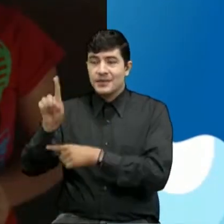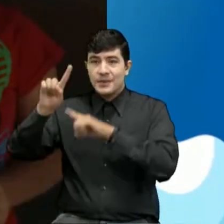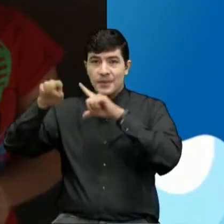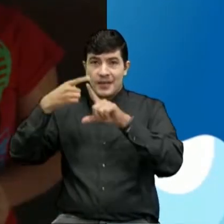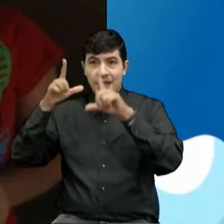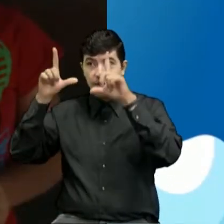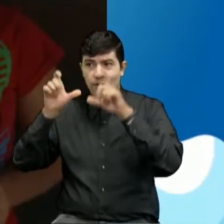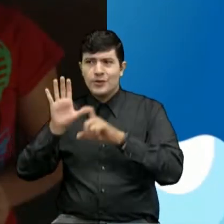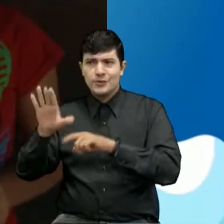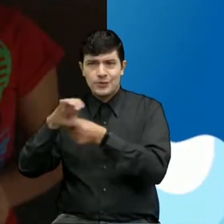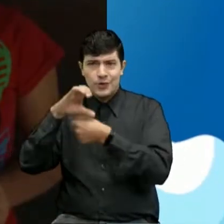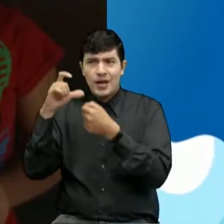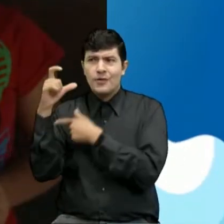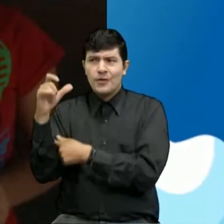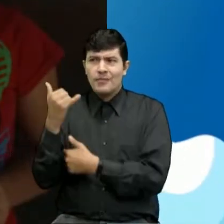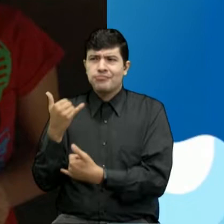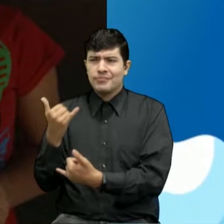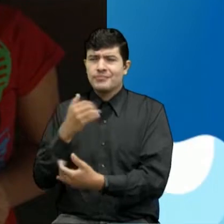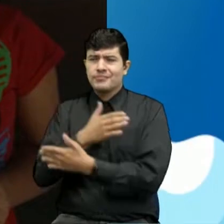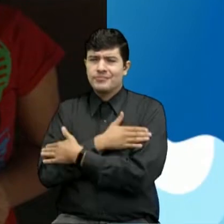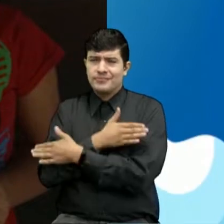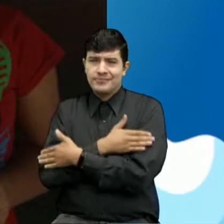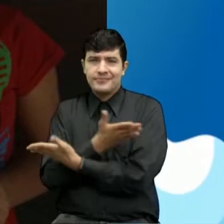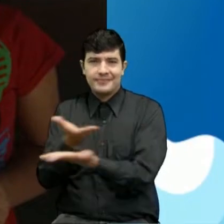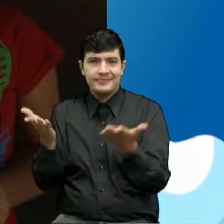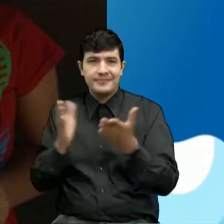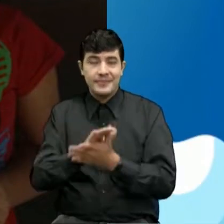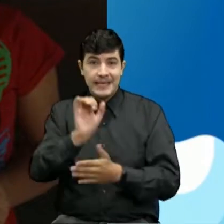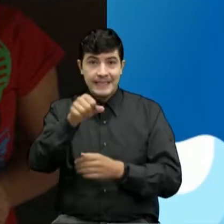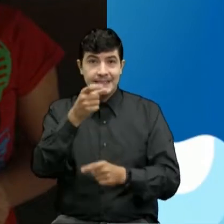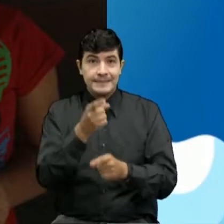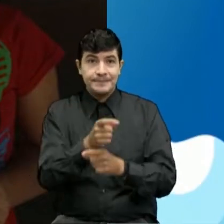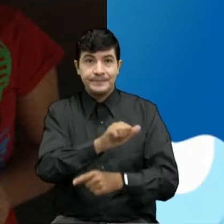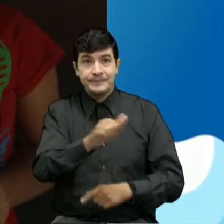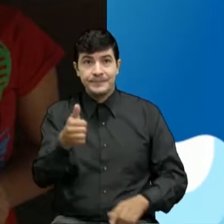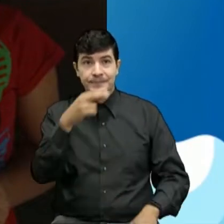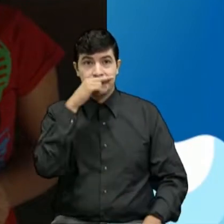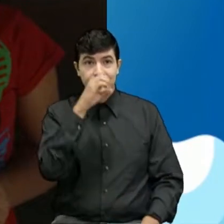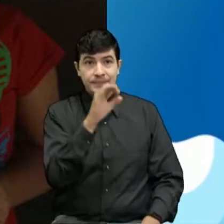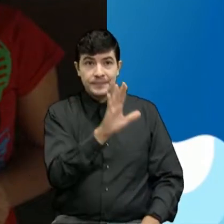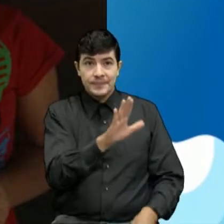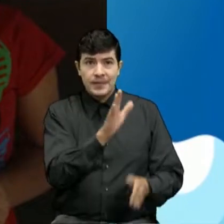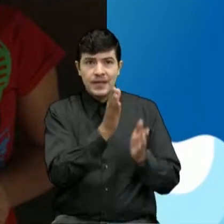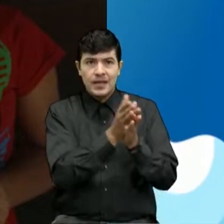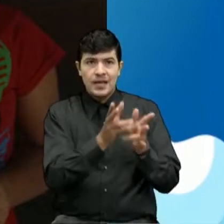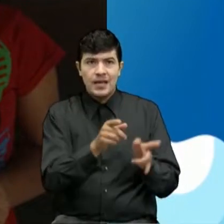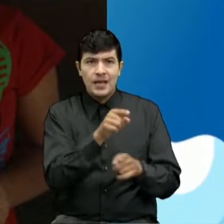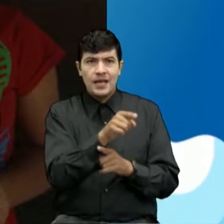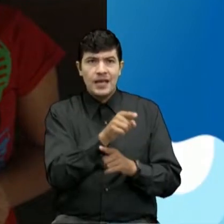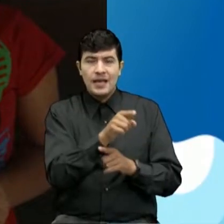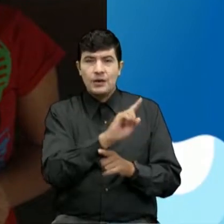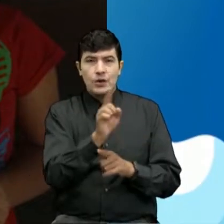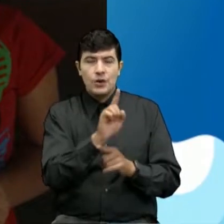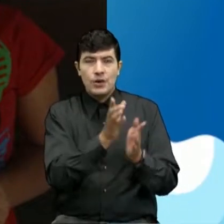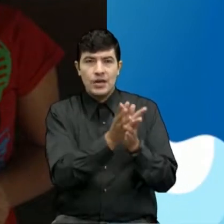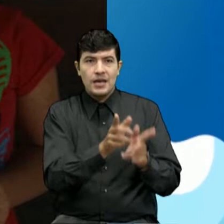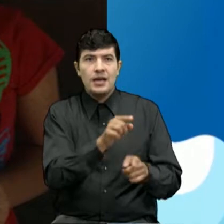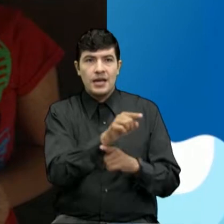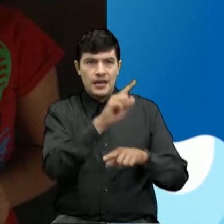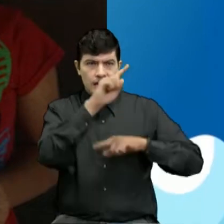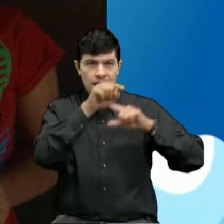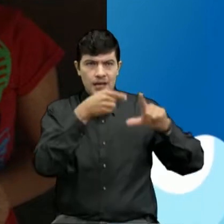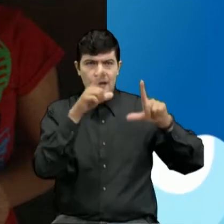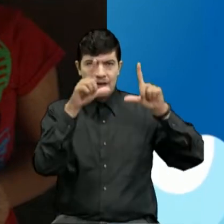Cúcuta que también nos están viendo. Tengo por aquí a este chiquillo, él nos está